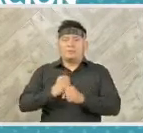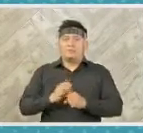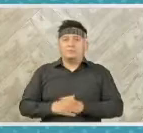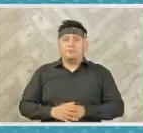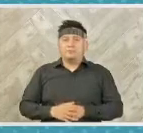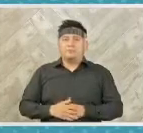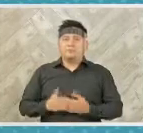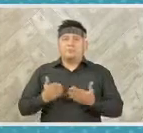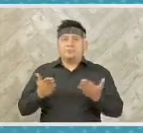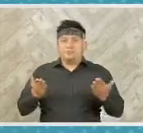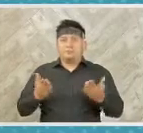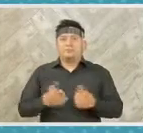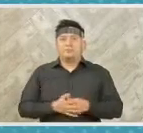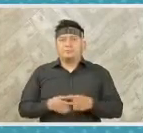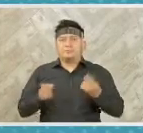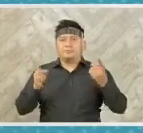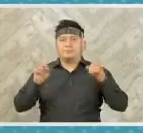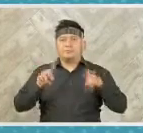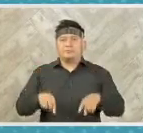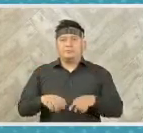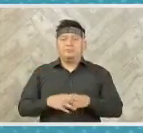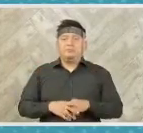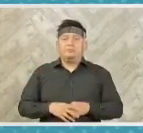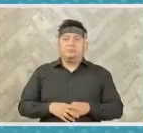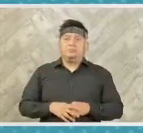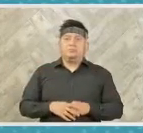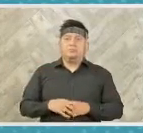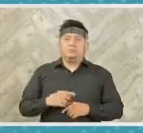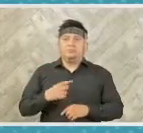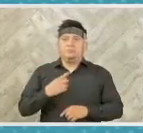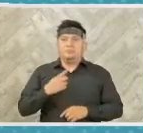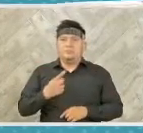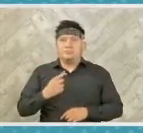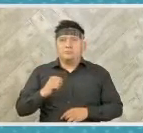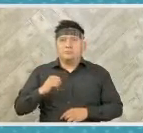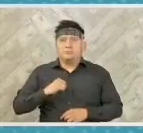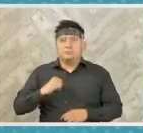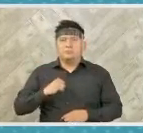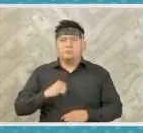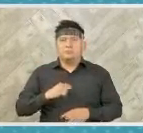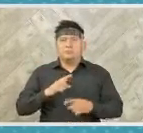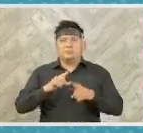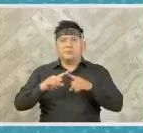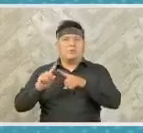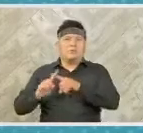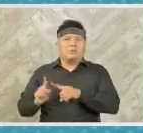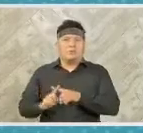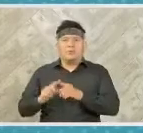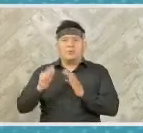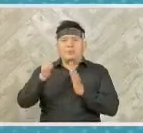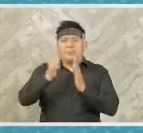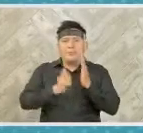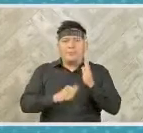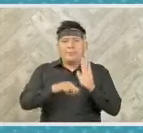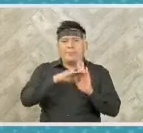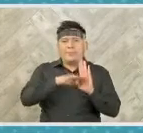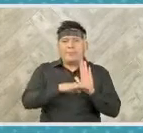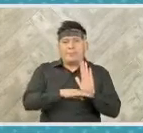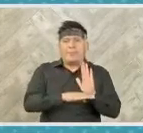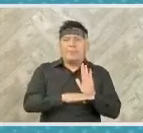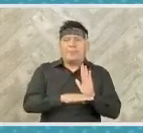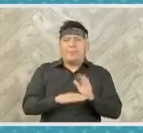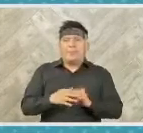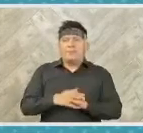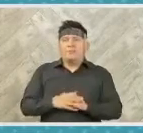Estas, a su vez, están integradas por componentes, quienes también incluyen diversos programas con sus propios indicadores para